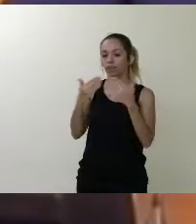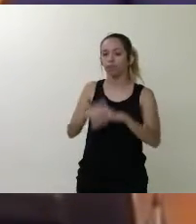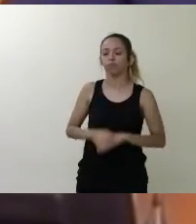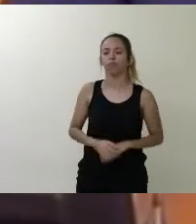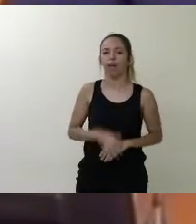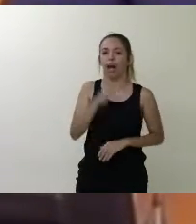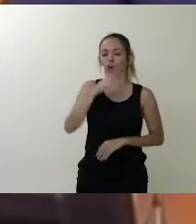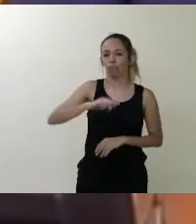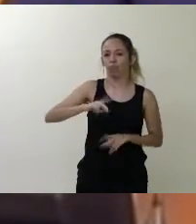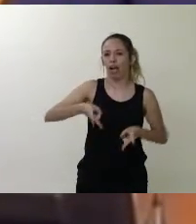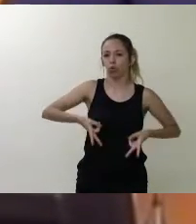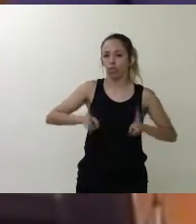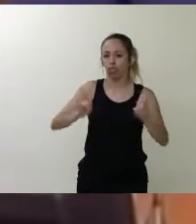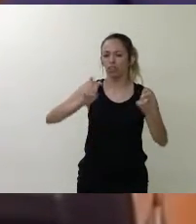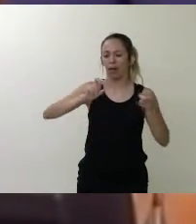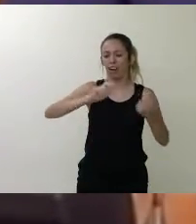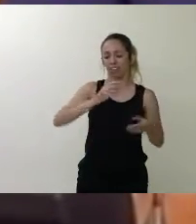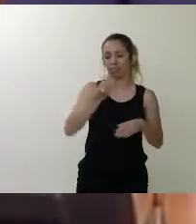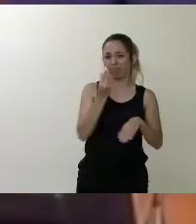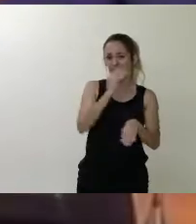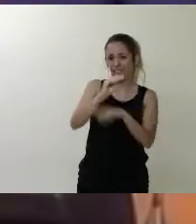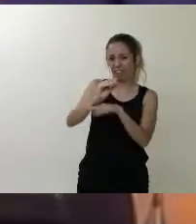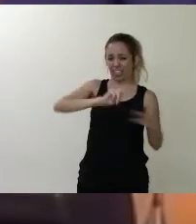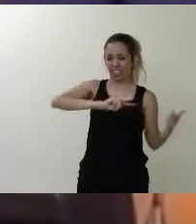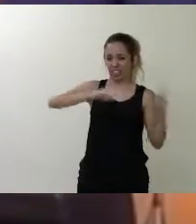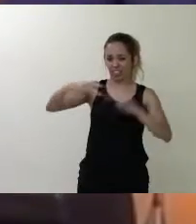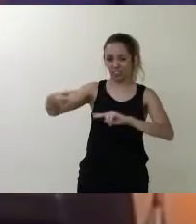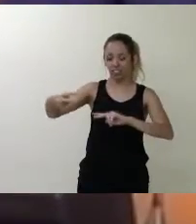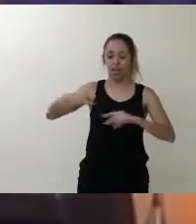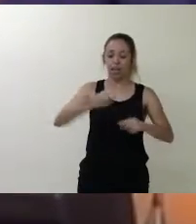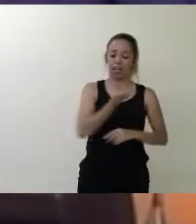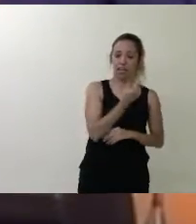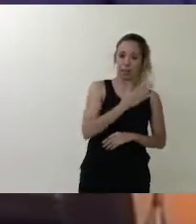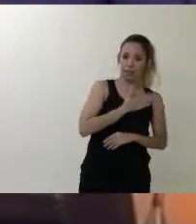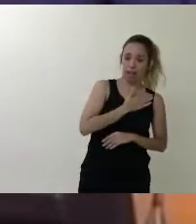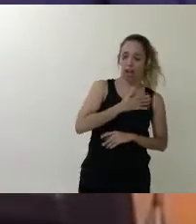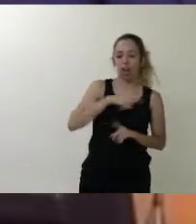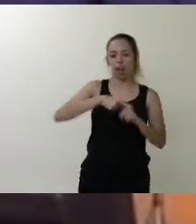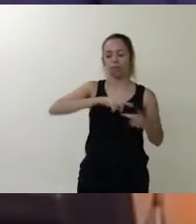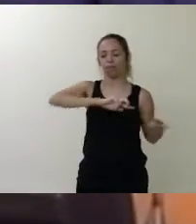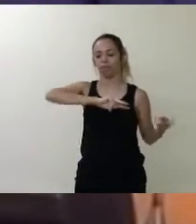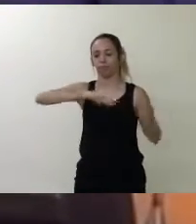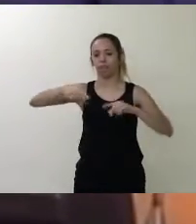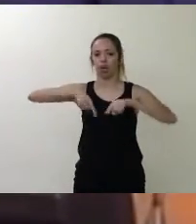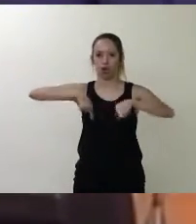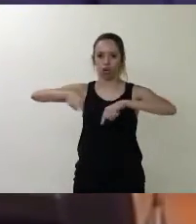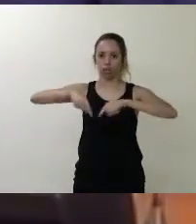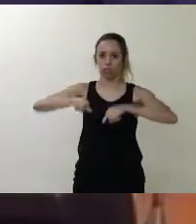Autorización de transferencias de crédito de operaciones de capital a operaciones corrientes. ¿Alguna intervención?